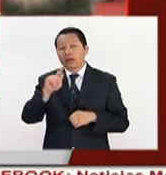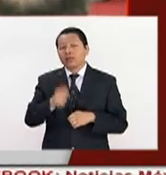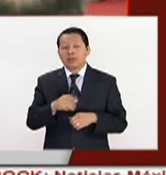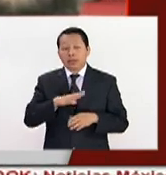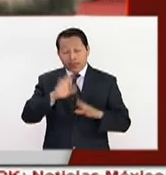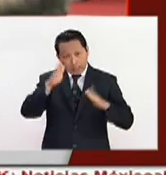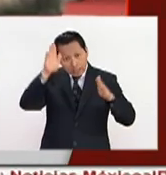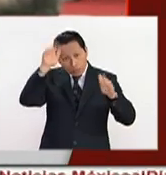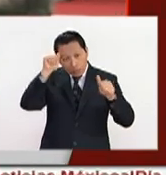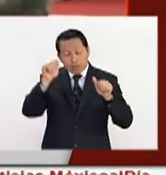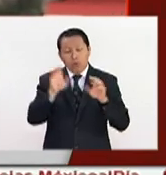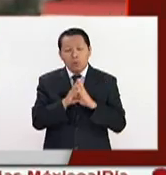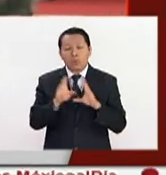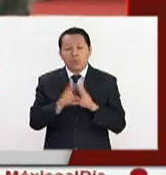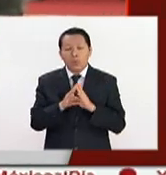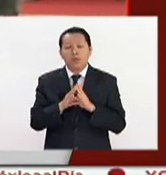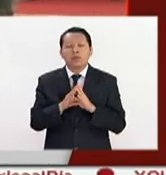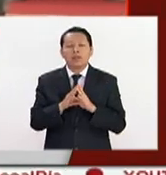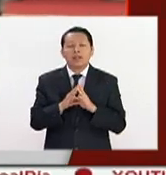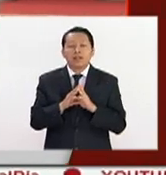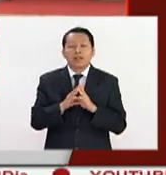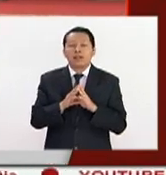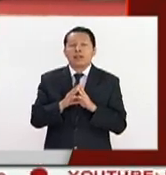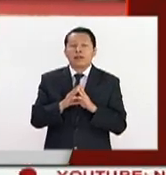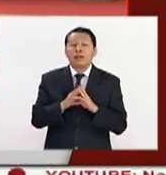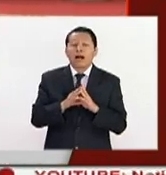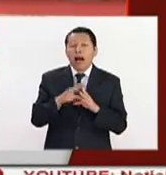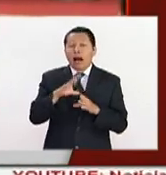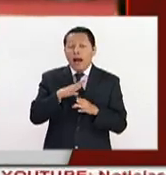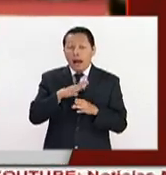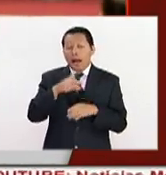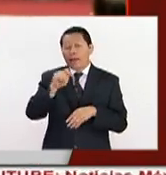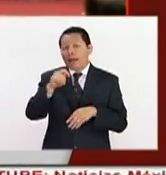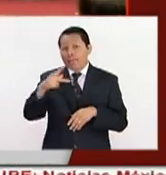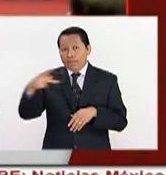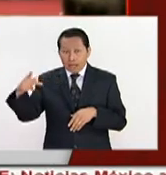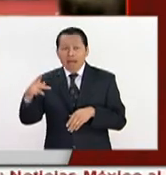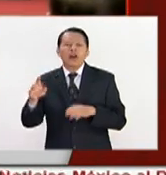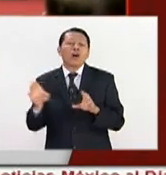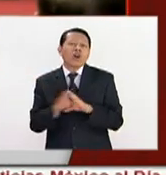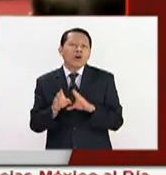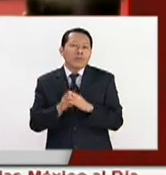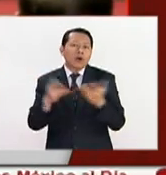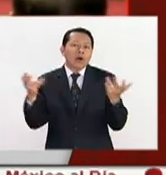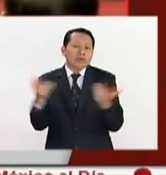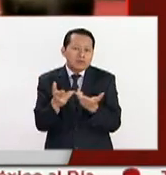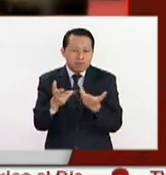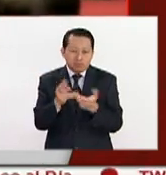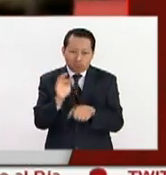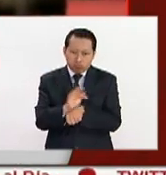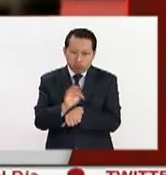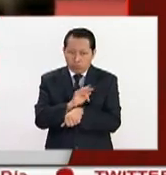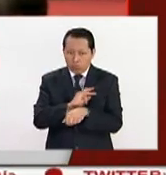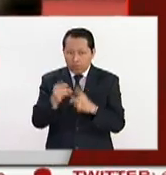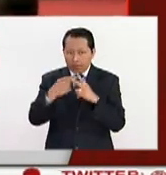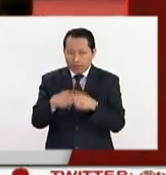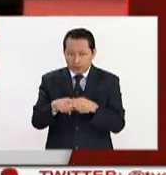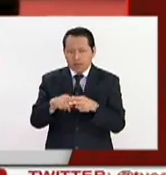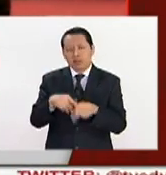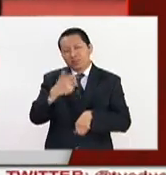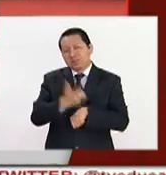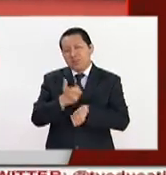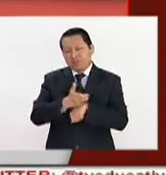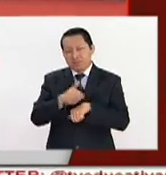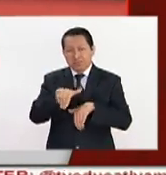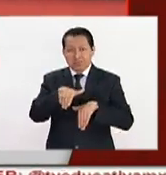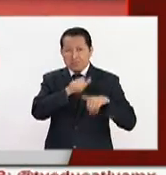un acuerdo en torno a cómo vamos a recuperar el TPP para que entre en vigor aún sin Estados